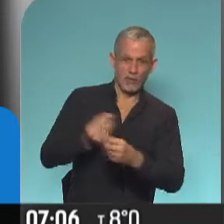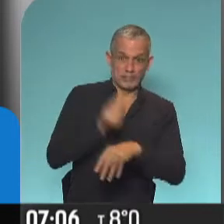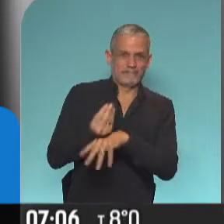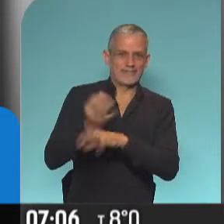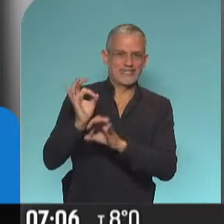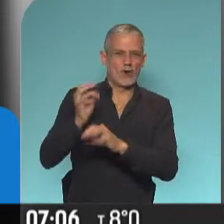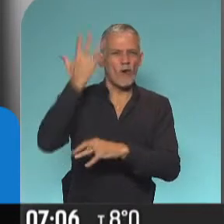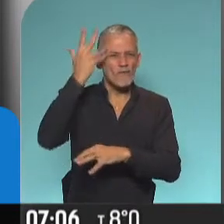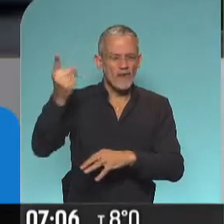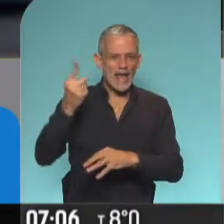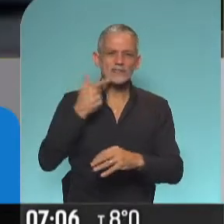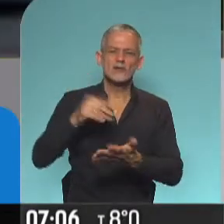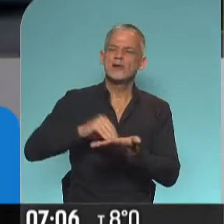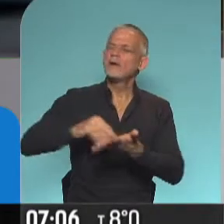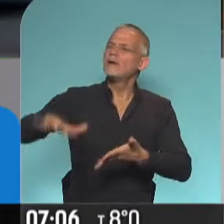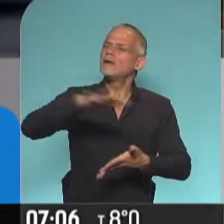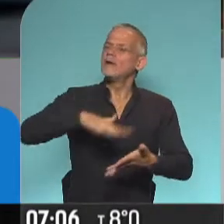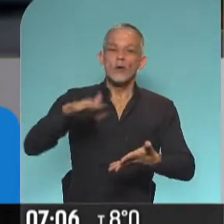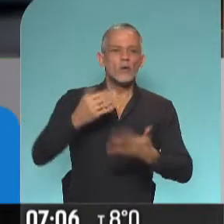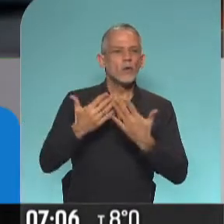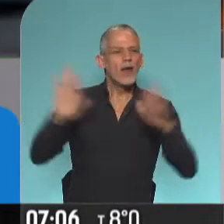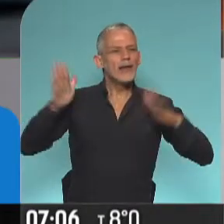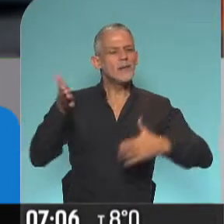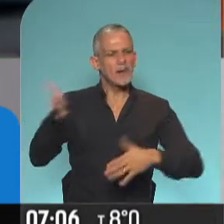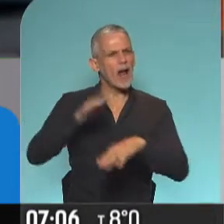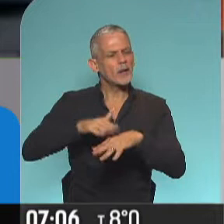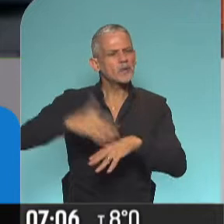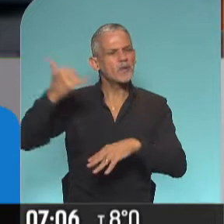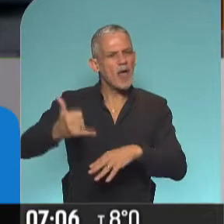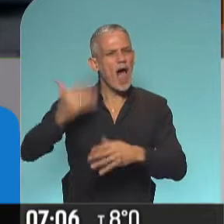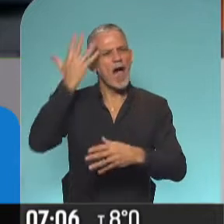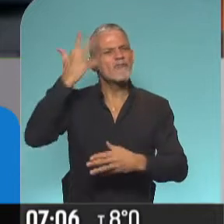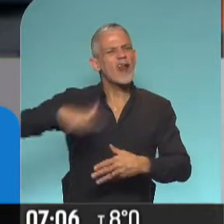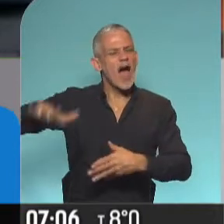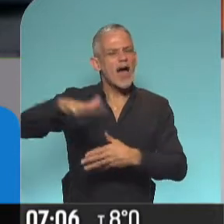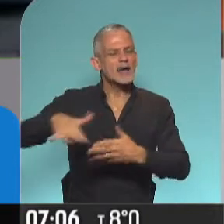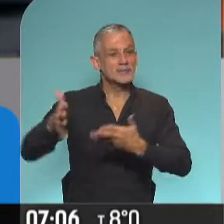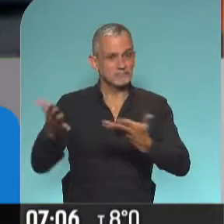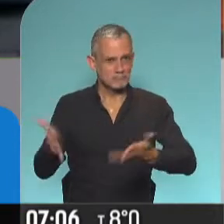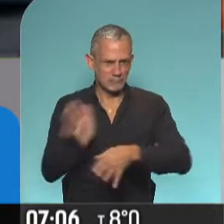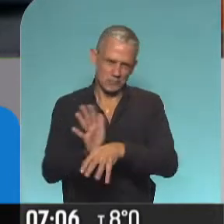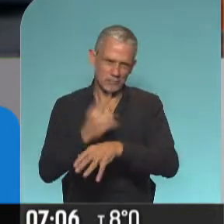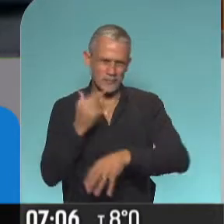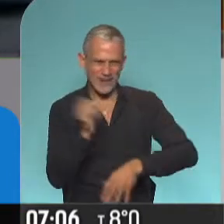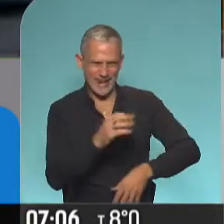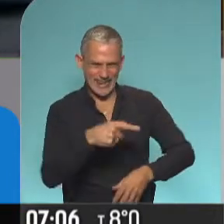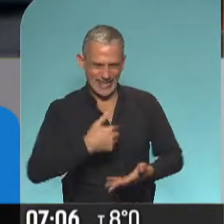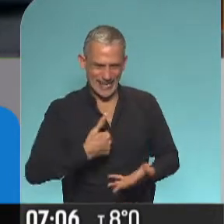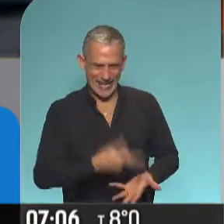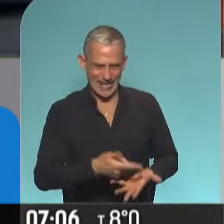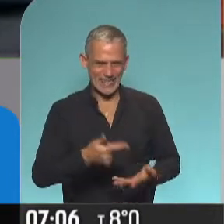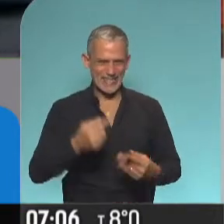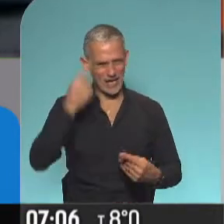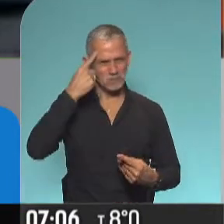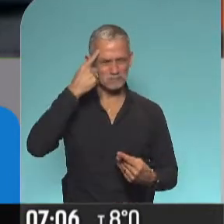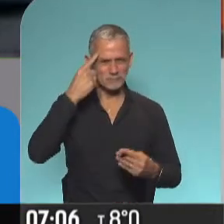de una tierra donde se vive en libertad y responsabilidad. Él claramente tiene una postura muy diferente en torno a